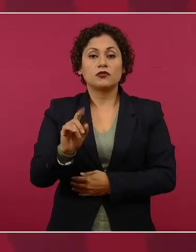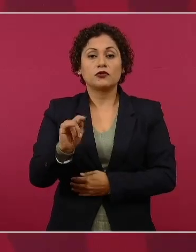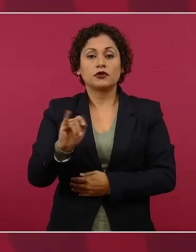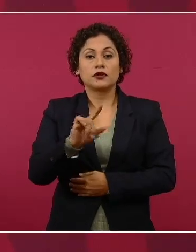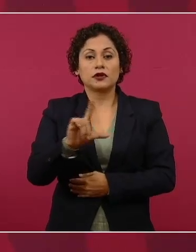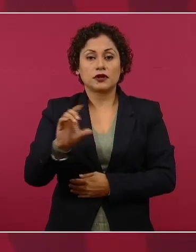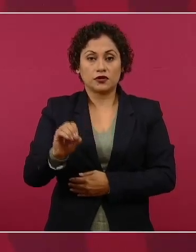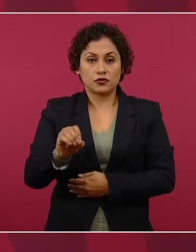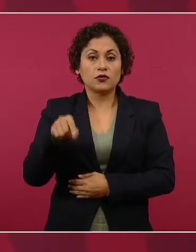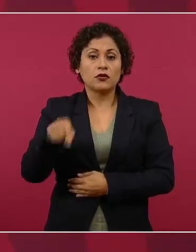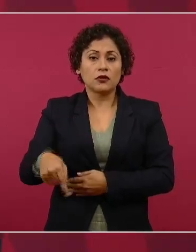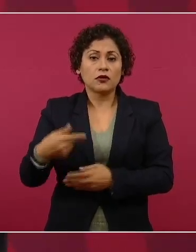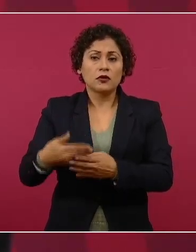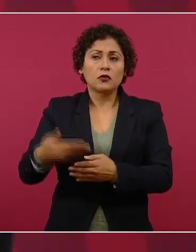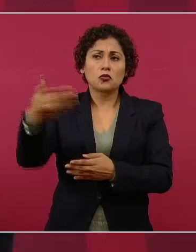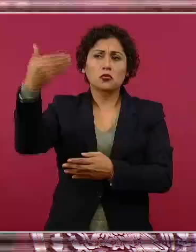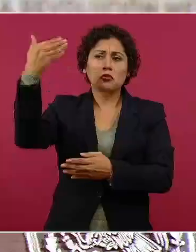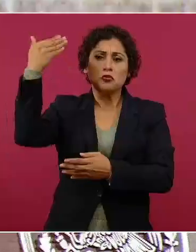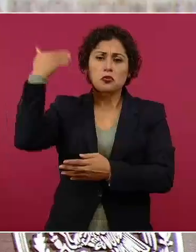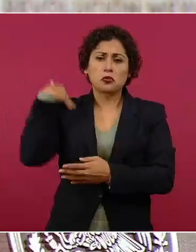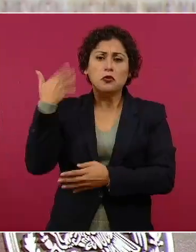que llevaba 10 años,